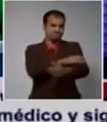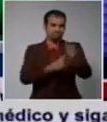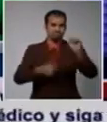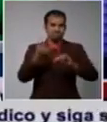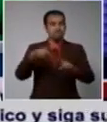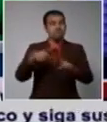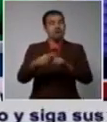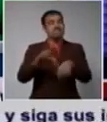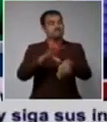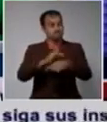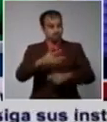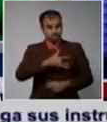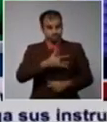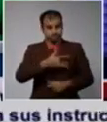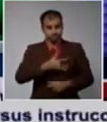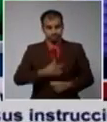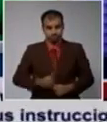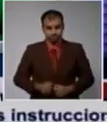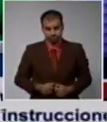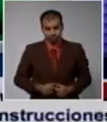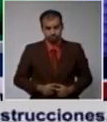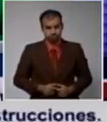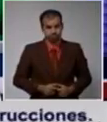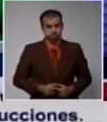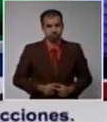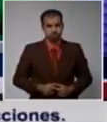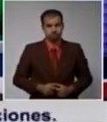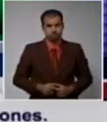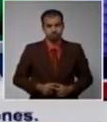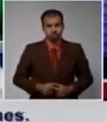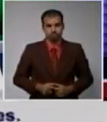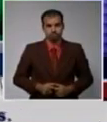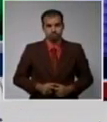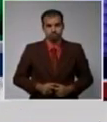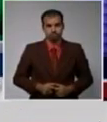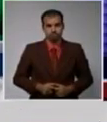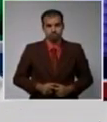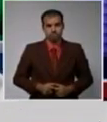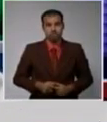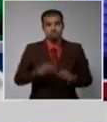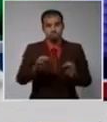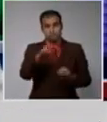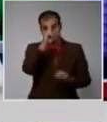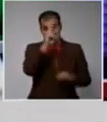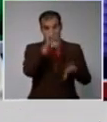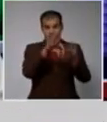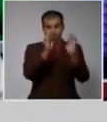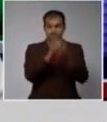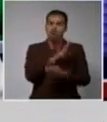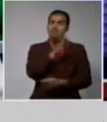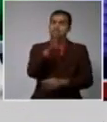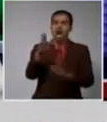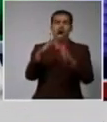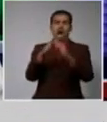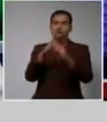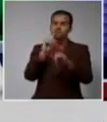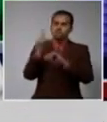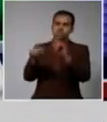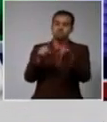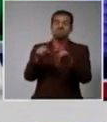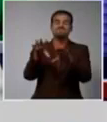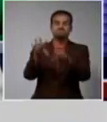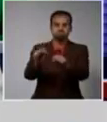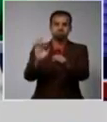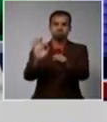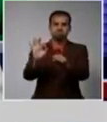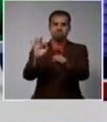isquémica, que también fue identificado por su médico de familia, con fiebre,